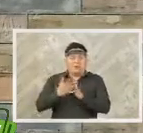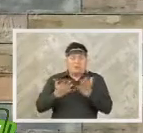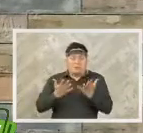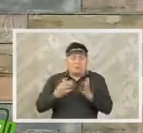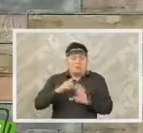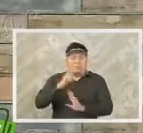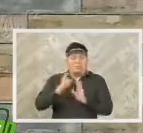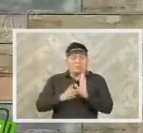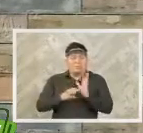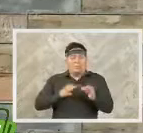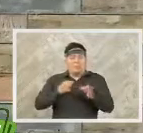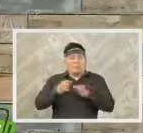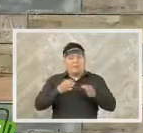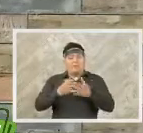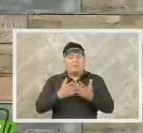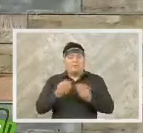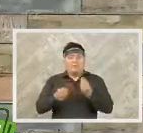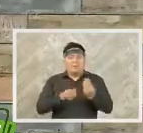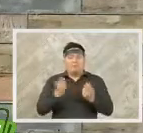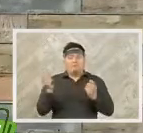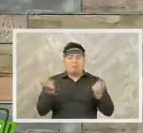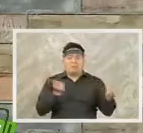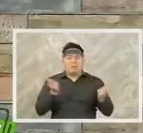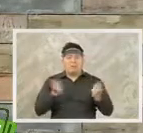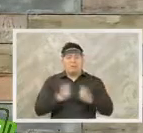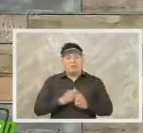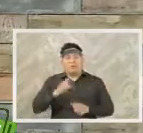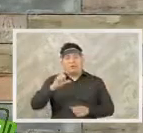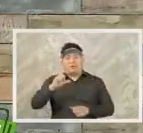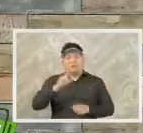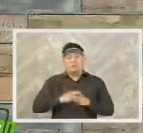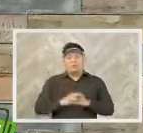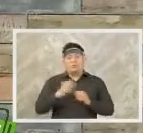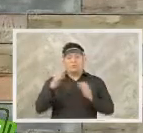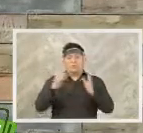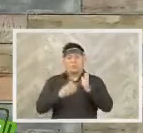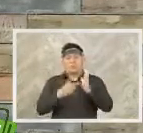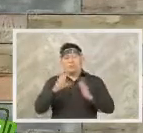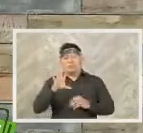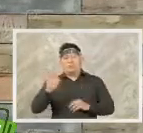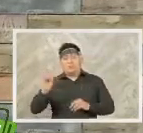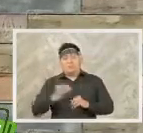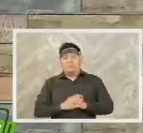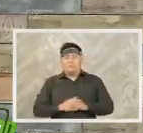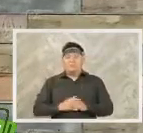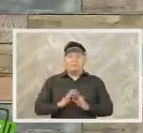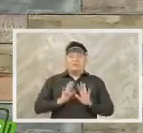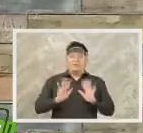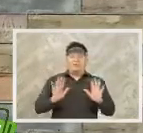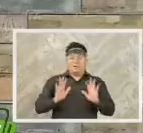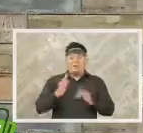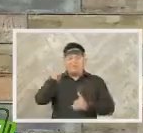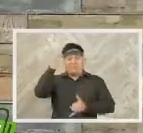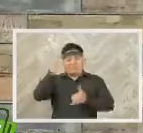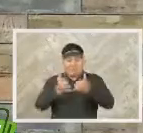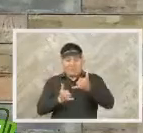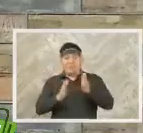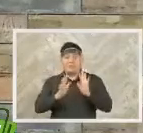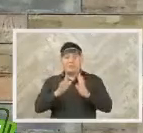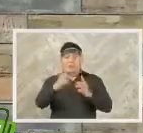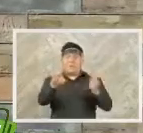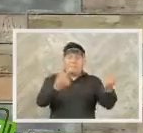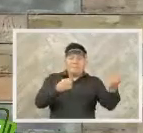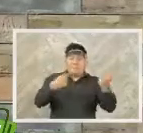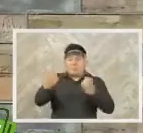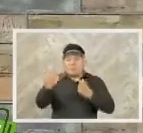Cúcuta 2050, Estrategia de Todos. Y al final de cada uno contaremos con un espacio para las preguntas, las dudas